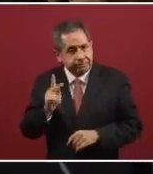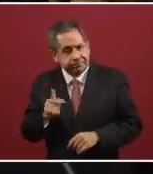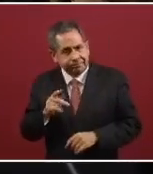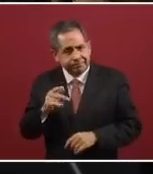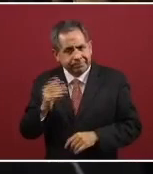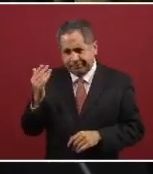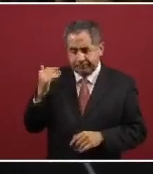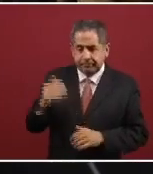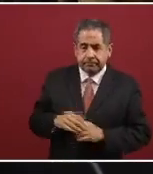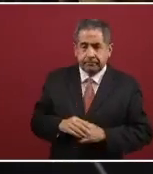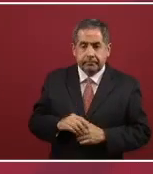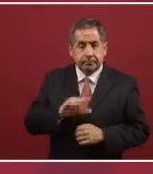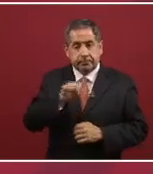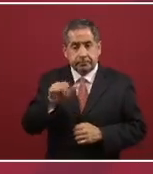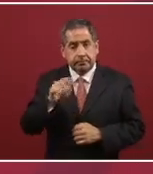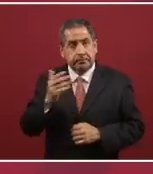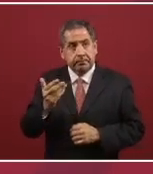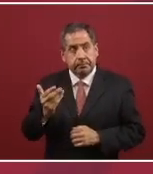Más atrás,